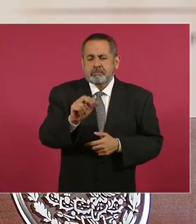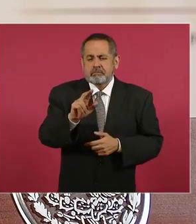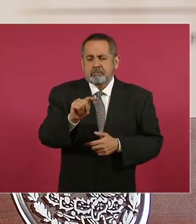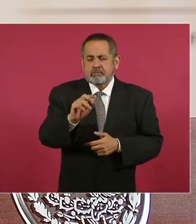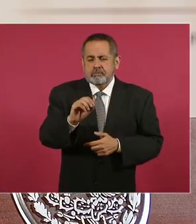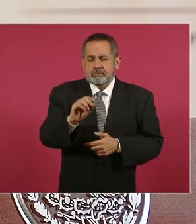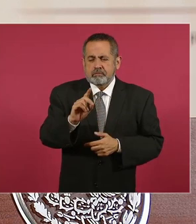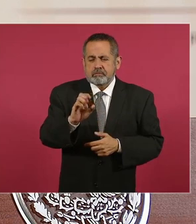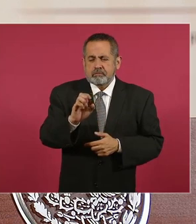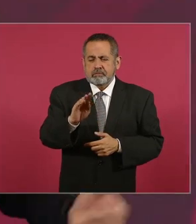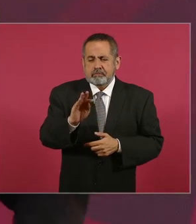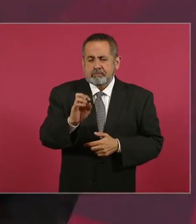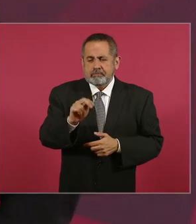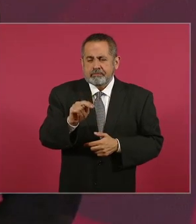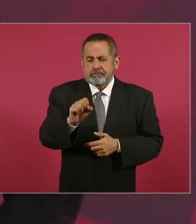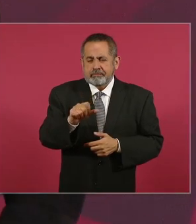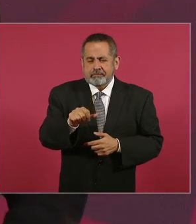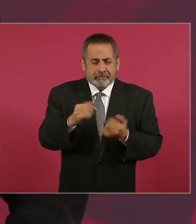¿Sí? Ya no es igual.